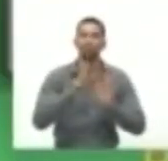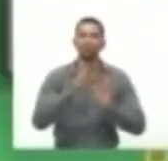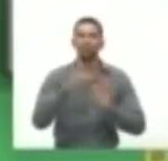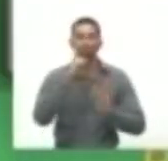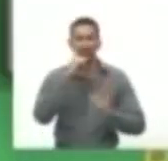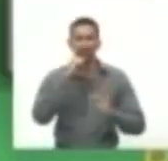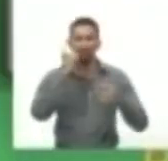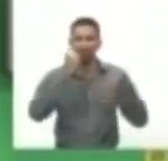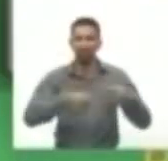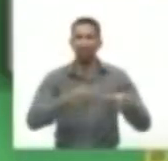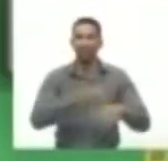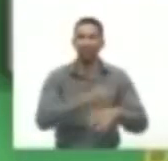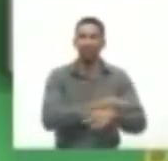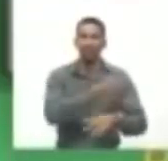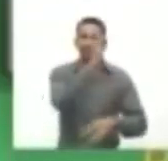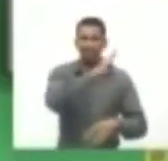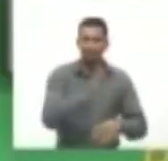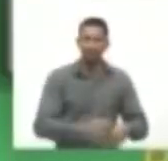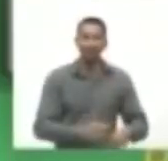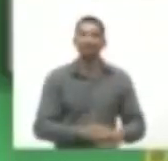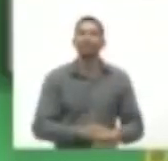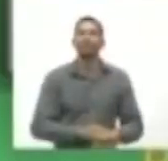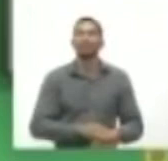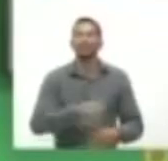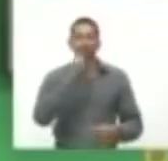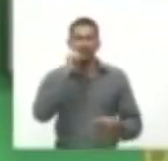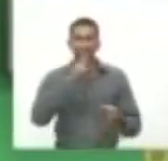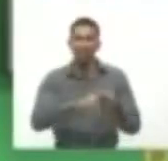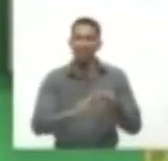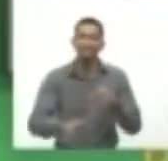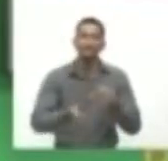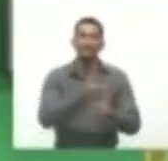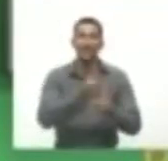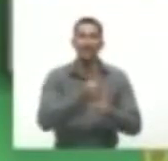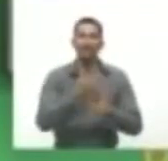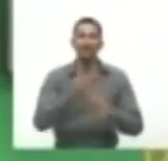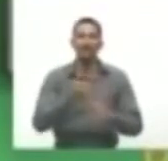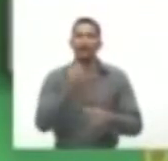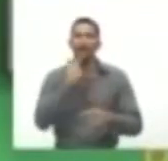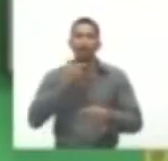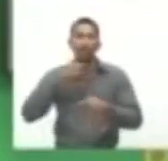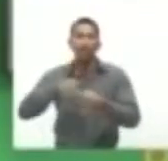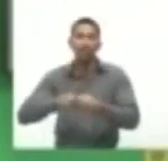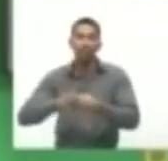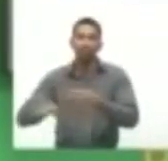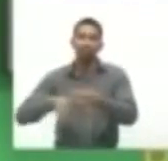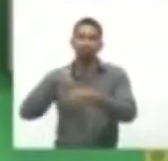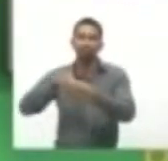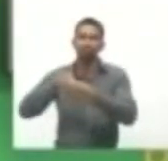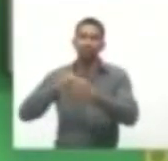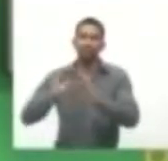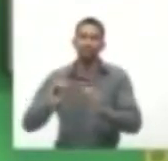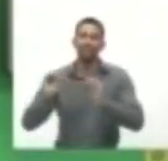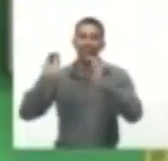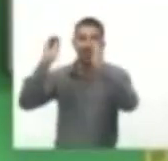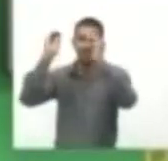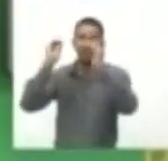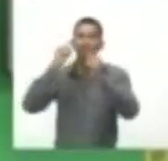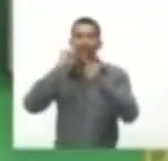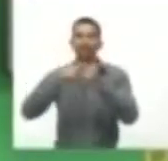El objetivo del equipo nacional es conseguir el cupo al playoff de ascenso al